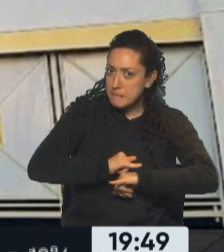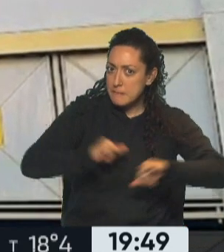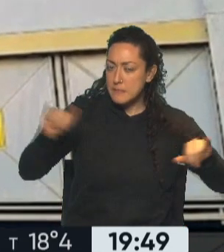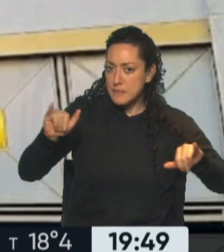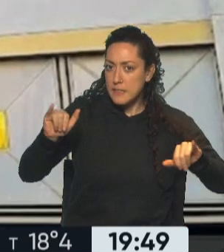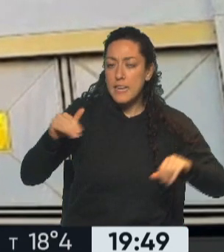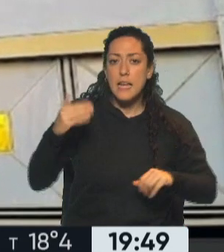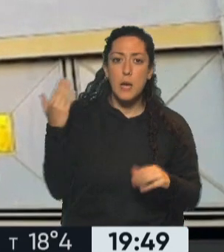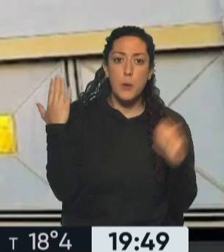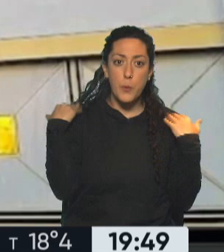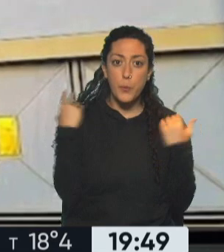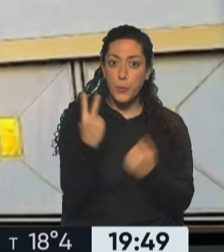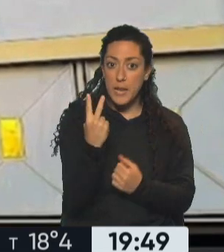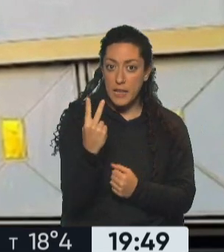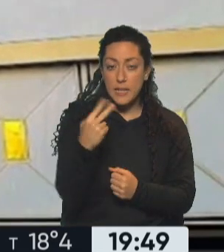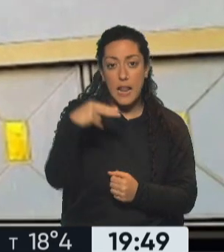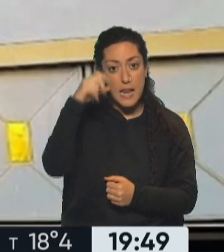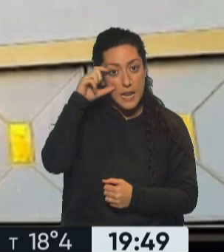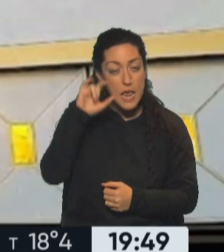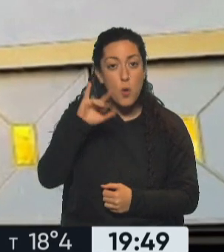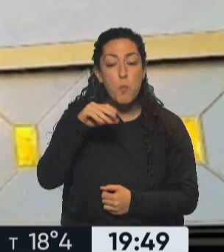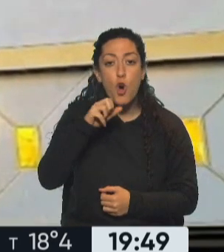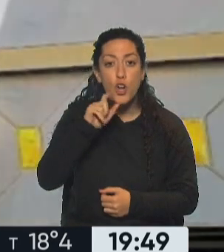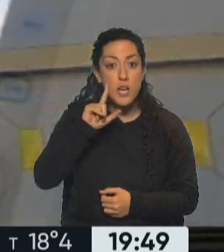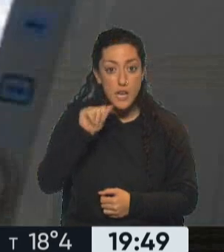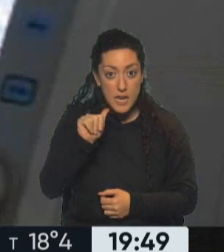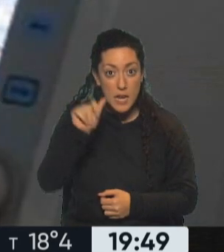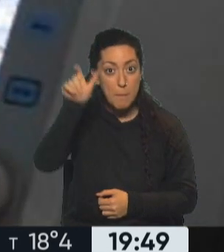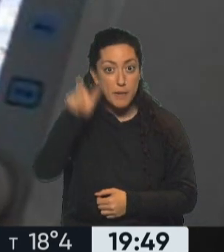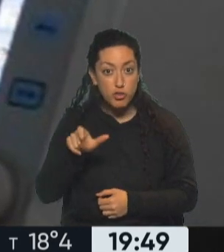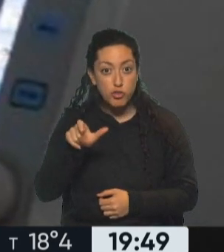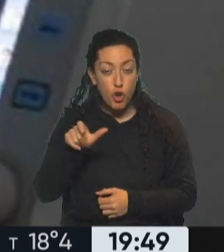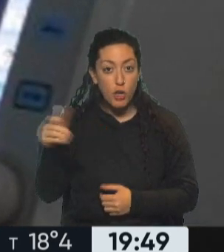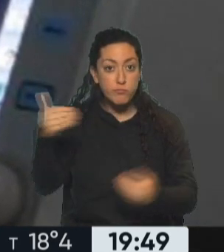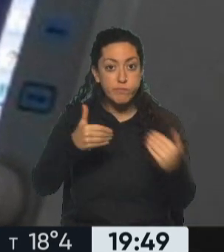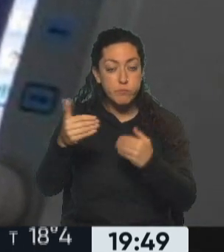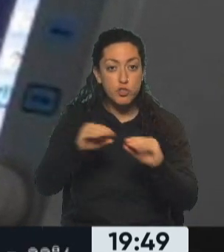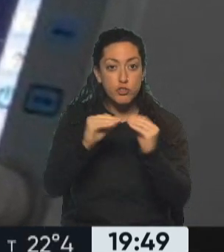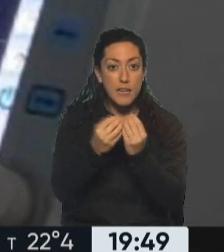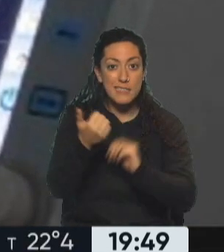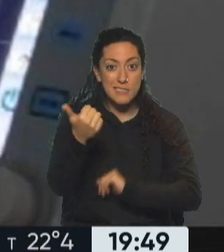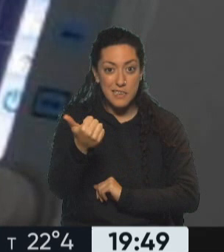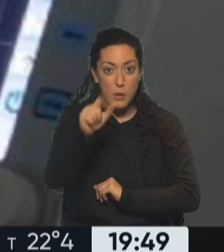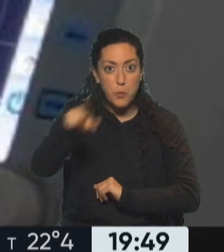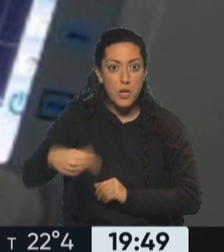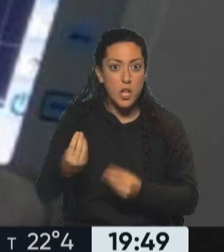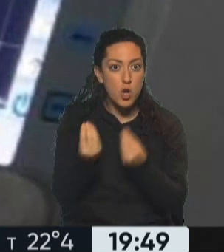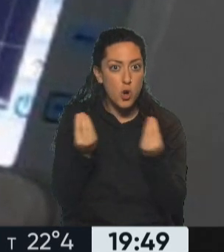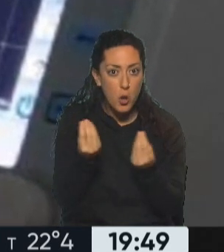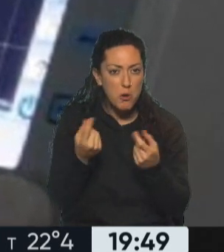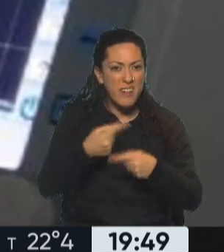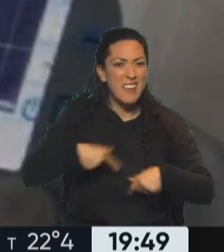neumonía bilateral en 6 pacientes, sin que hasta ahora se haya determinado su origen y etiología.